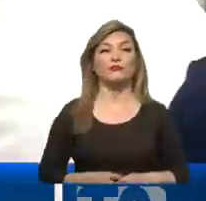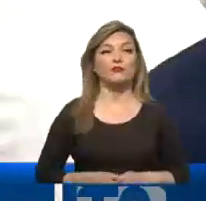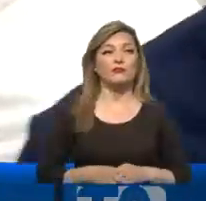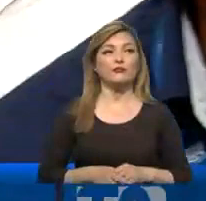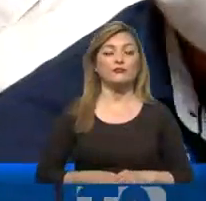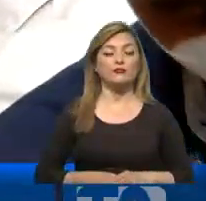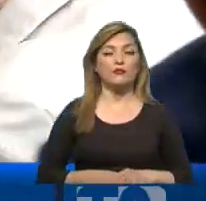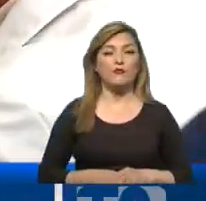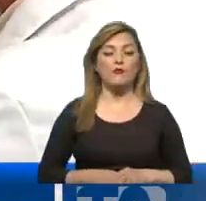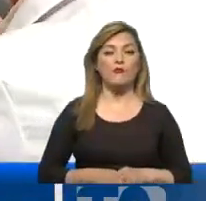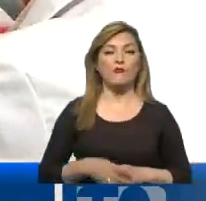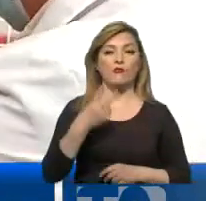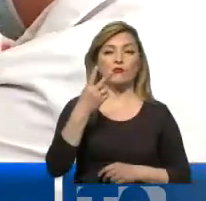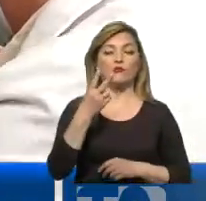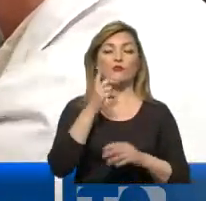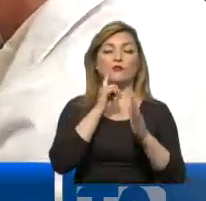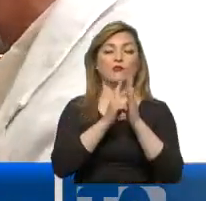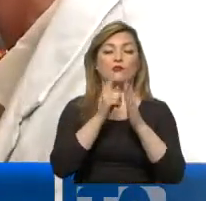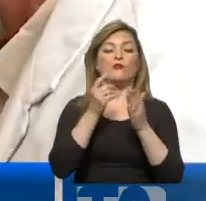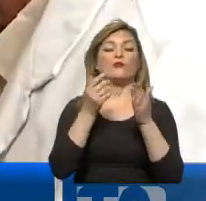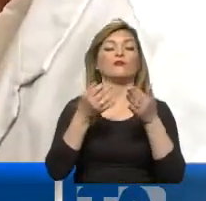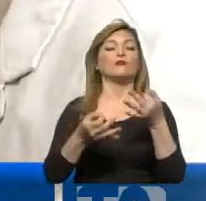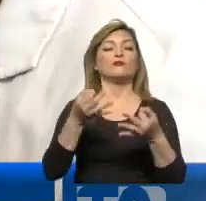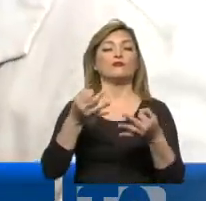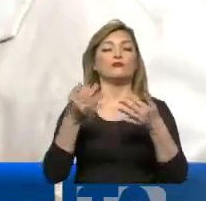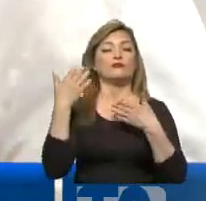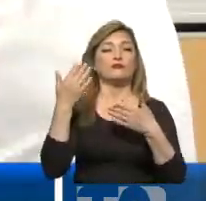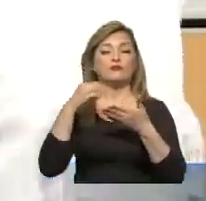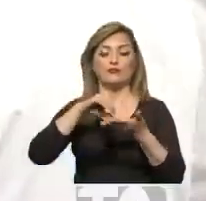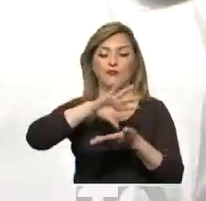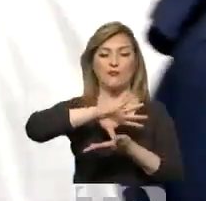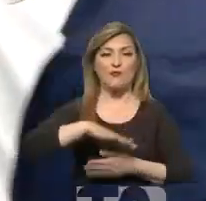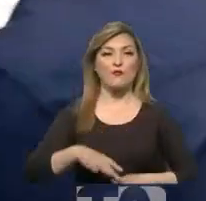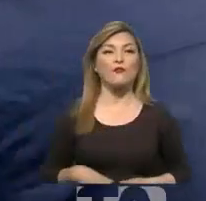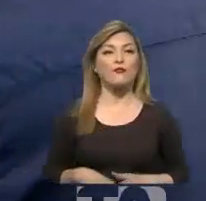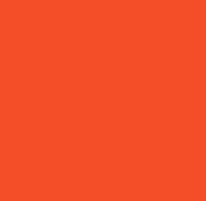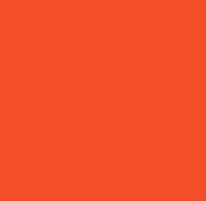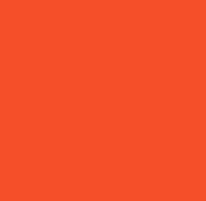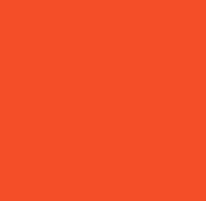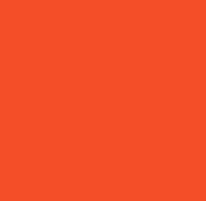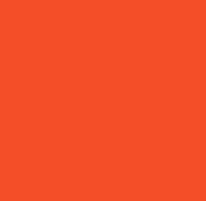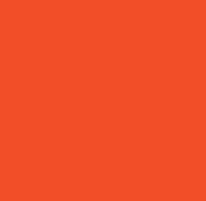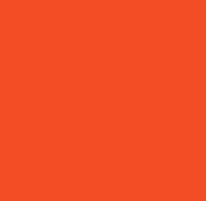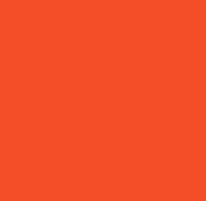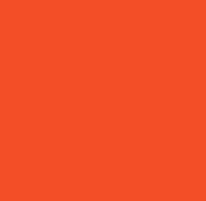enfrenta ya dos pedidos de juicio político en la Asamblea Nacional. Joana Ramos, 24 horas.